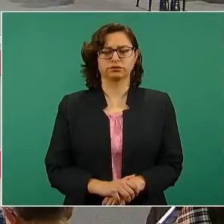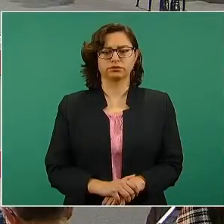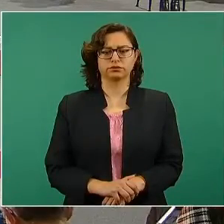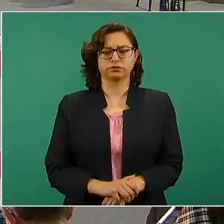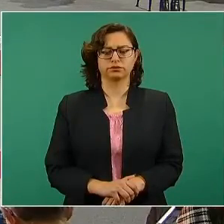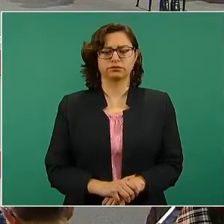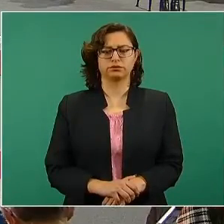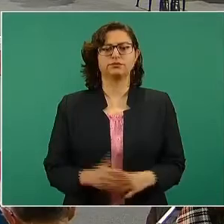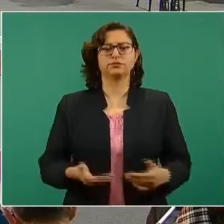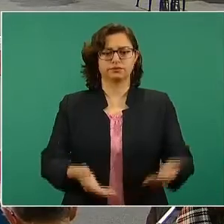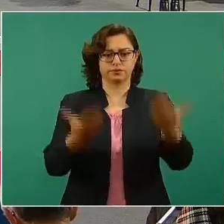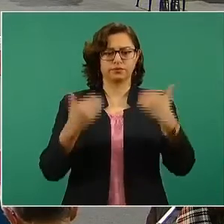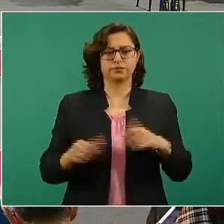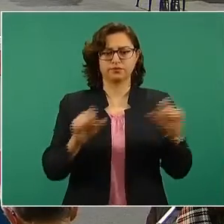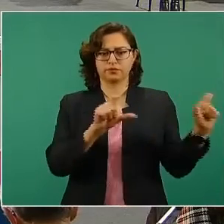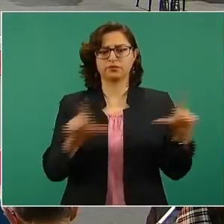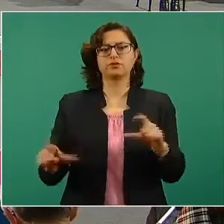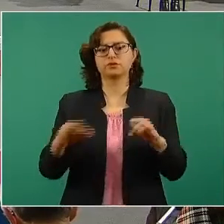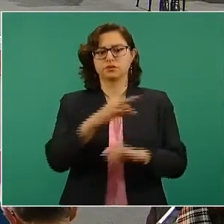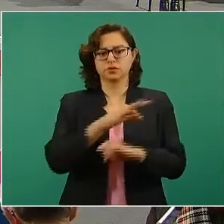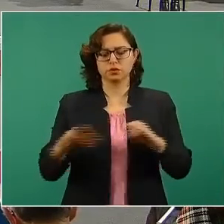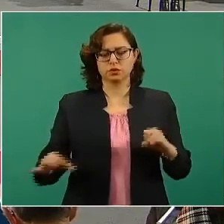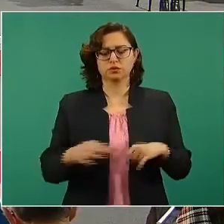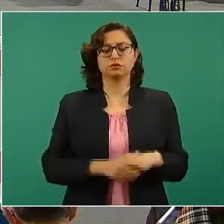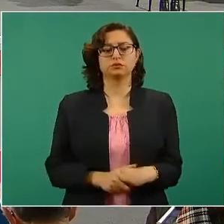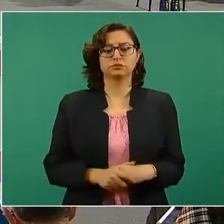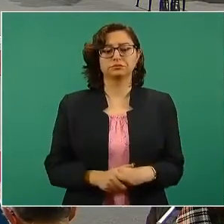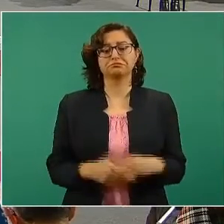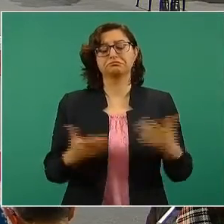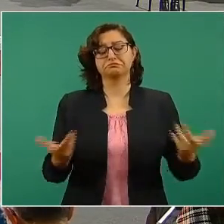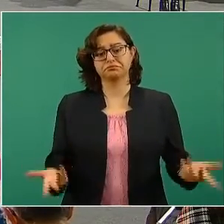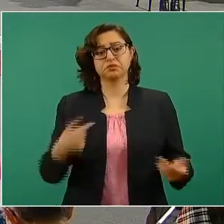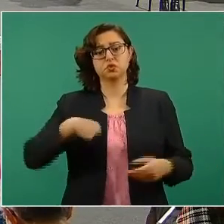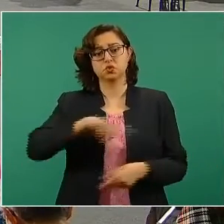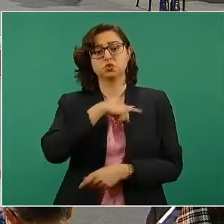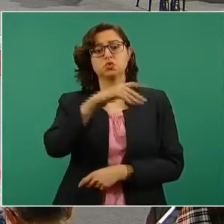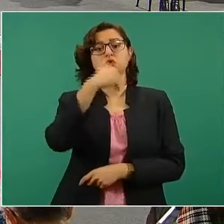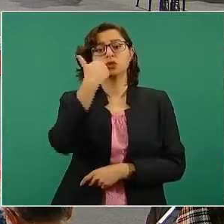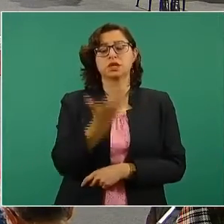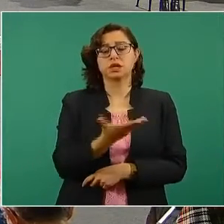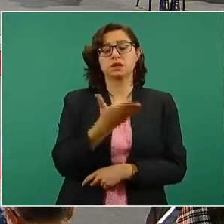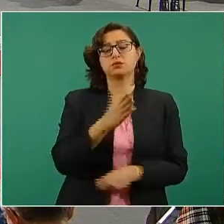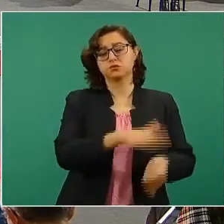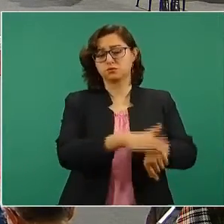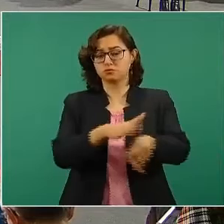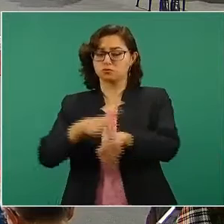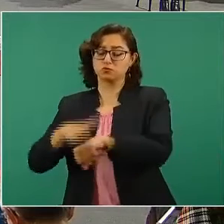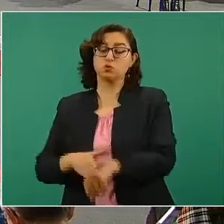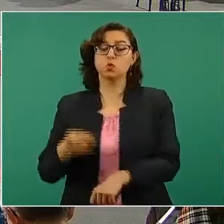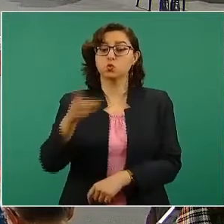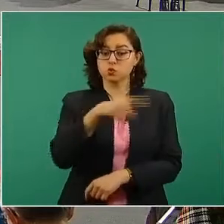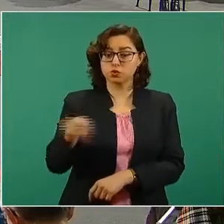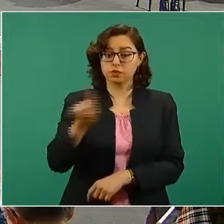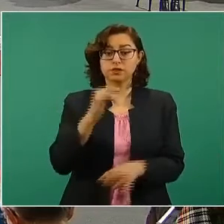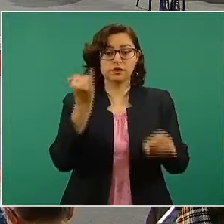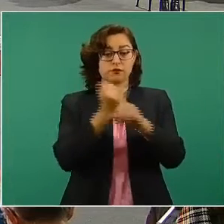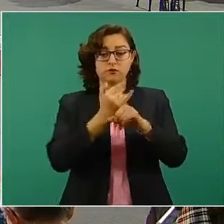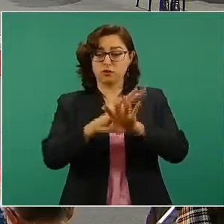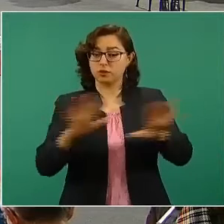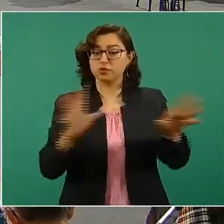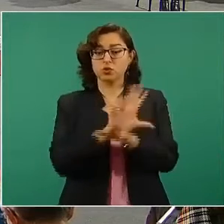pesos. Pasamos a la última, por favor. Y bueno, pues queremos invitarlos a que puedan visitar